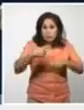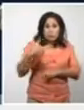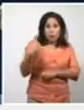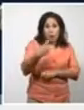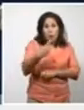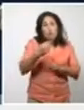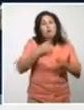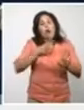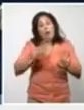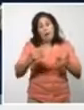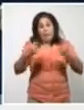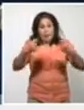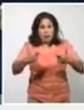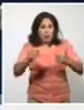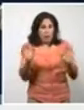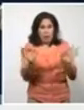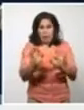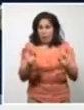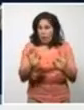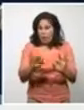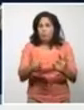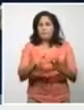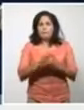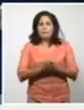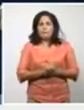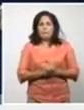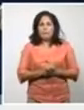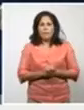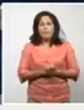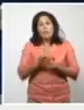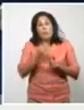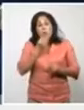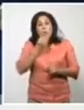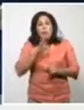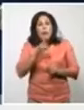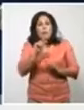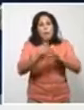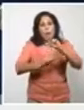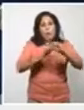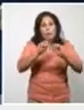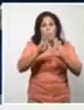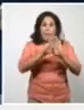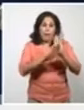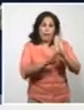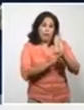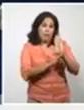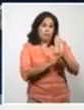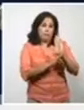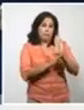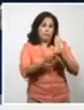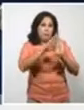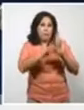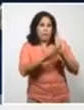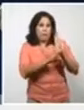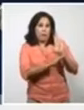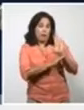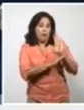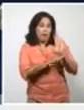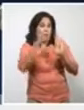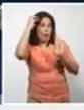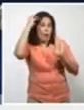con una menor afectación, pues indiscutiblemente se van a adoptar un grupo de medidas que ya